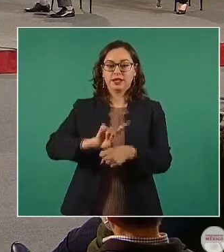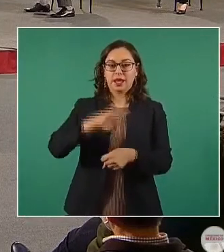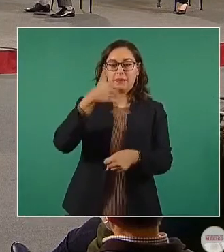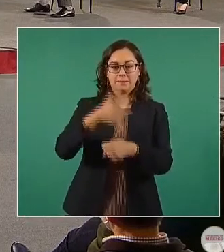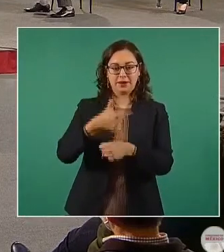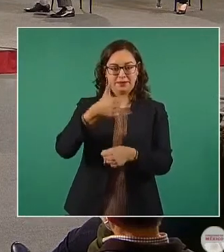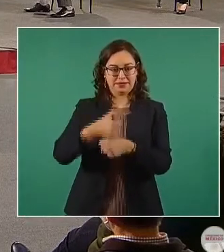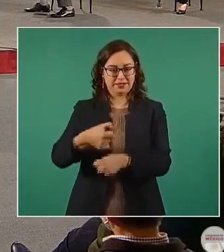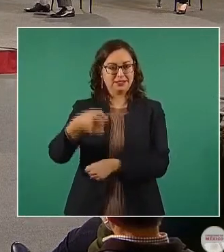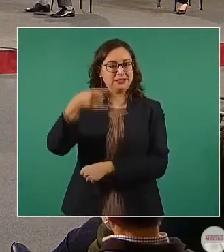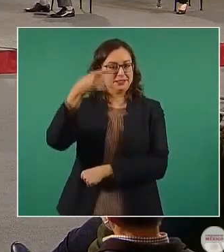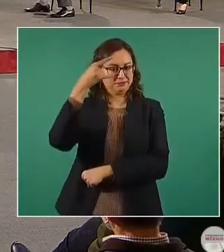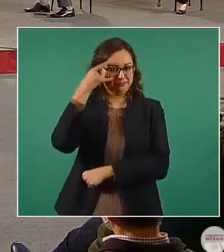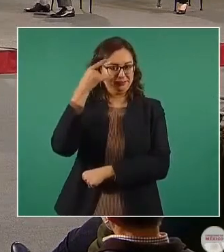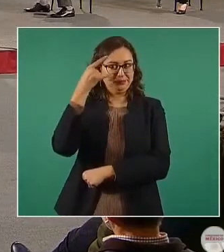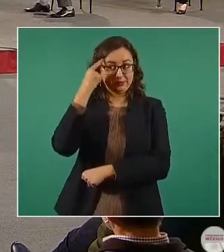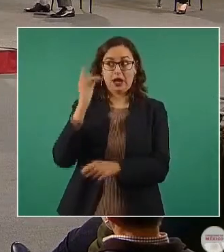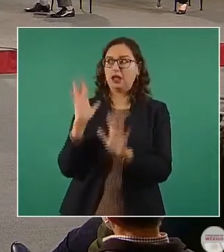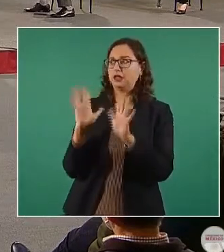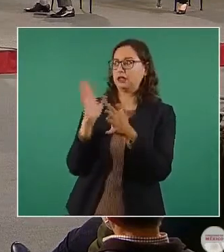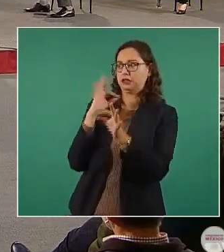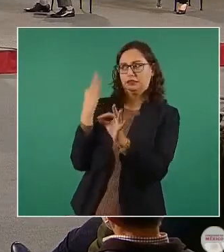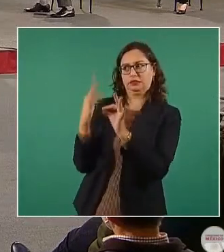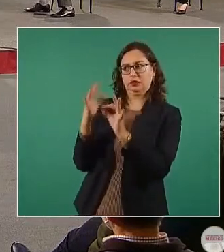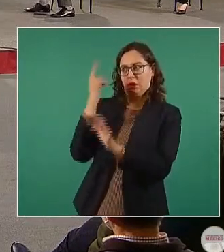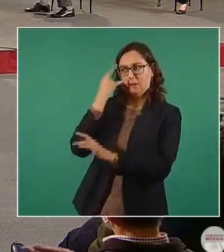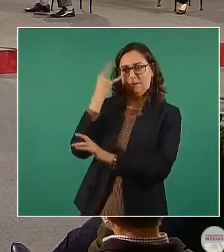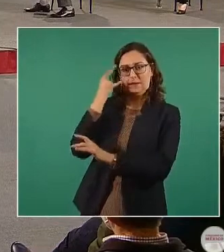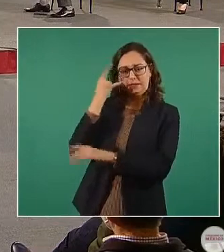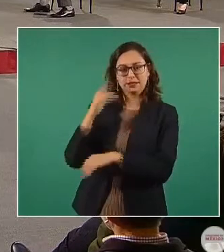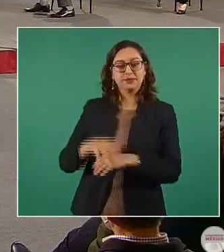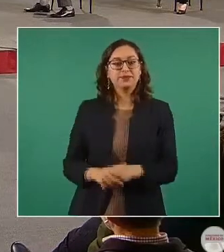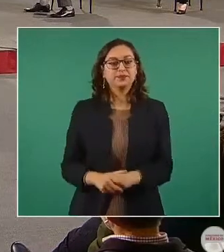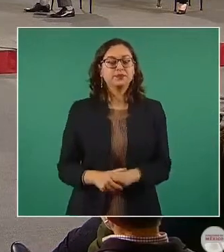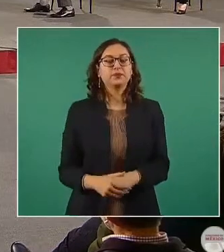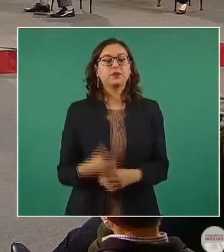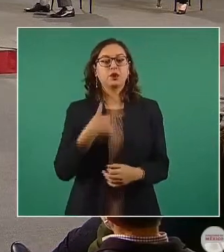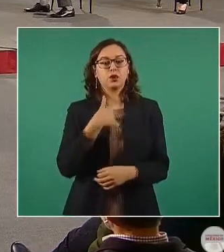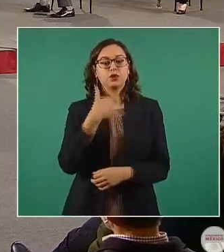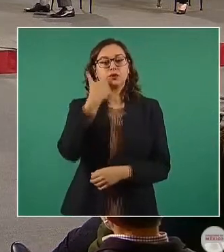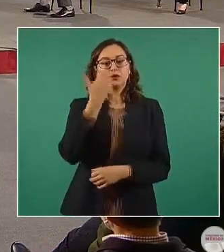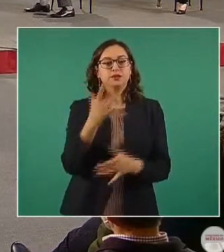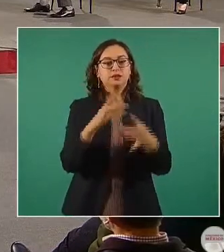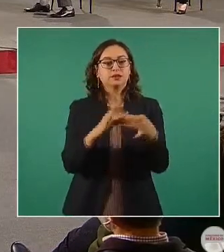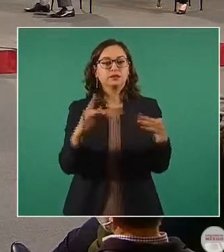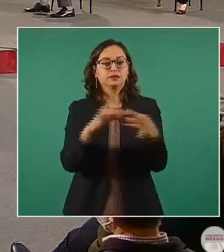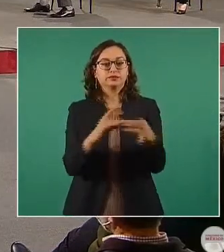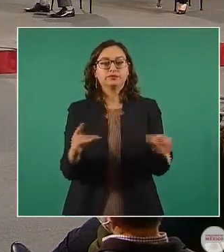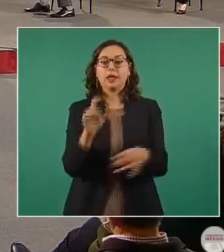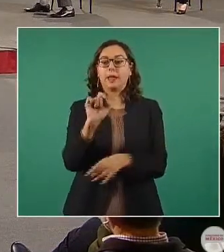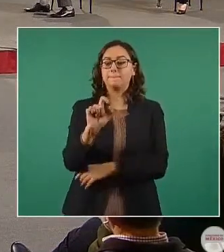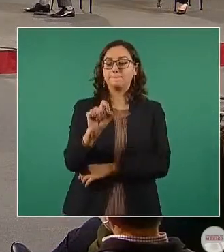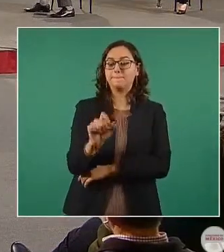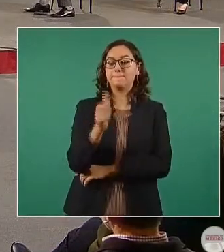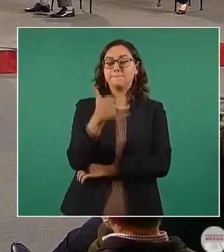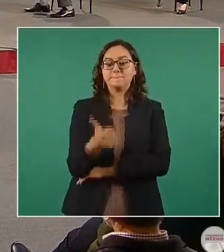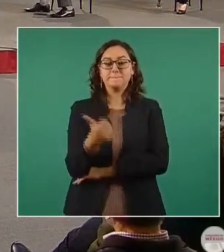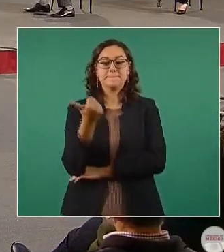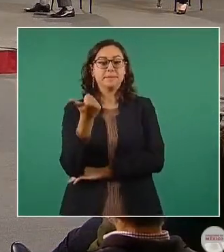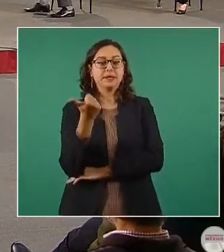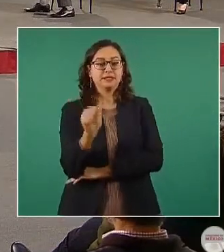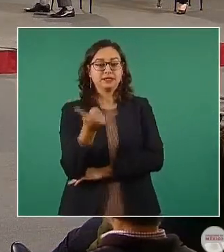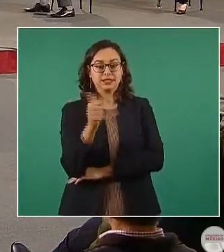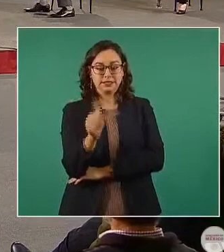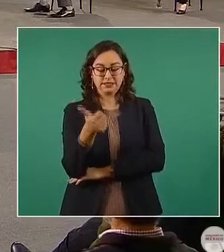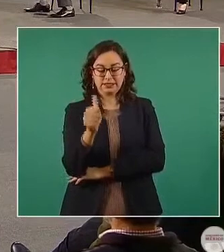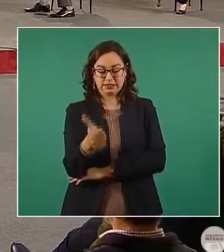el micrófono porque quisiera platicarles un poco de que el día 26 de abril firmamos un convenio